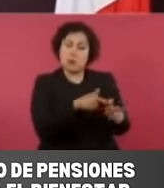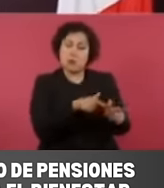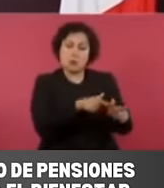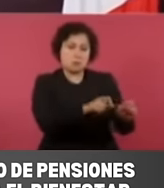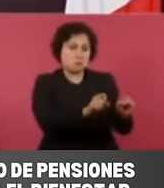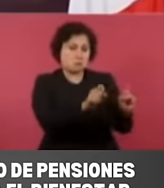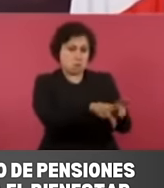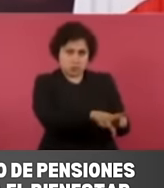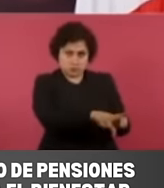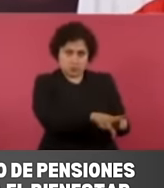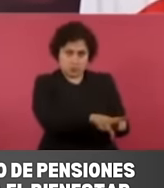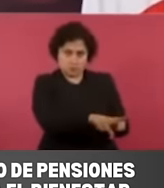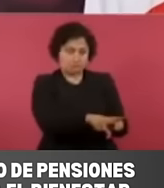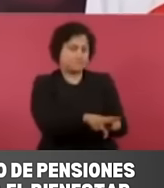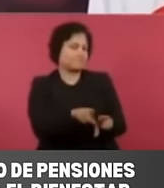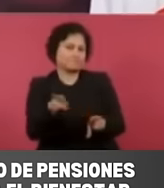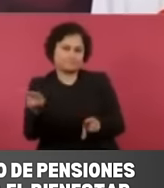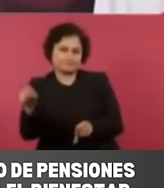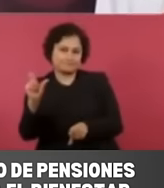que